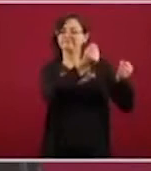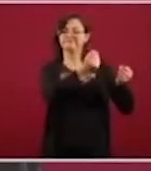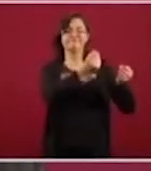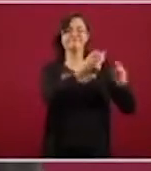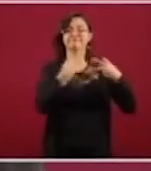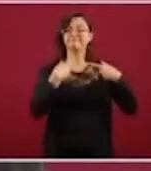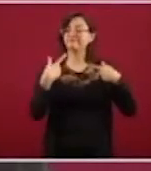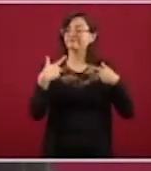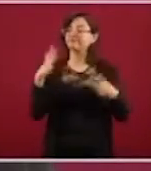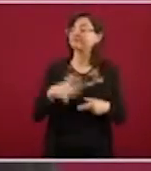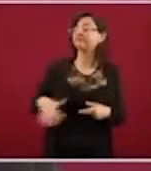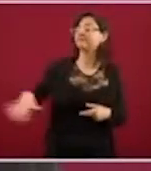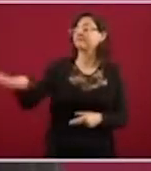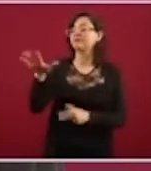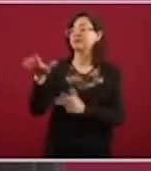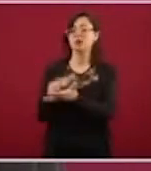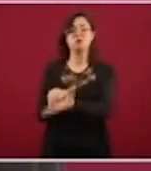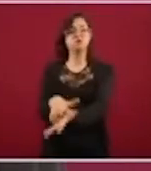viven en la pobreza